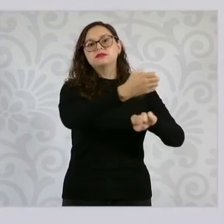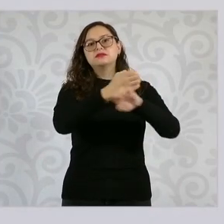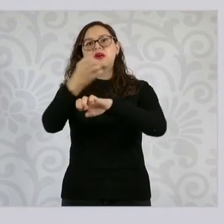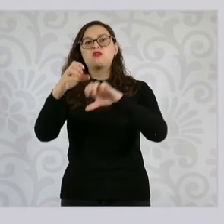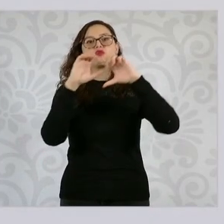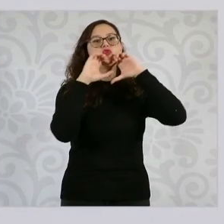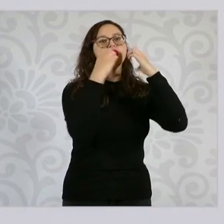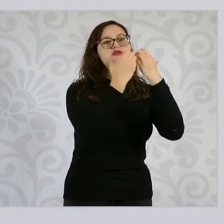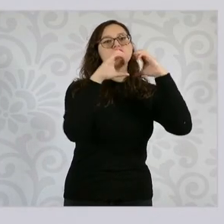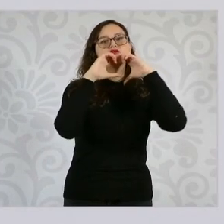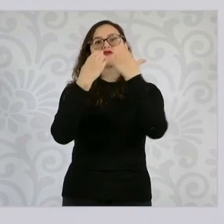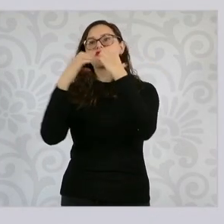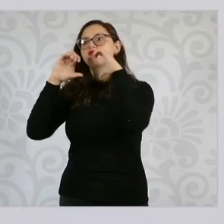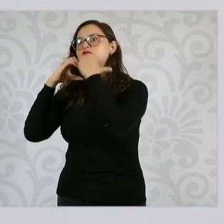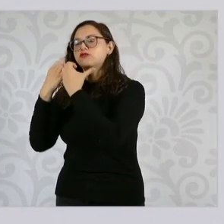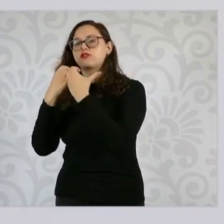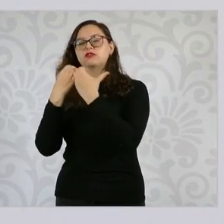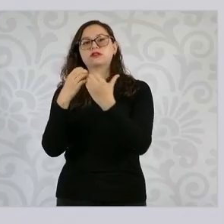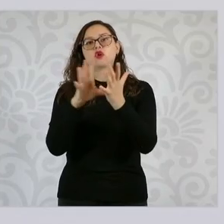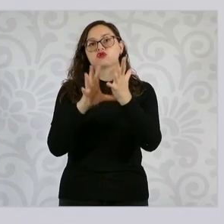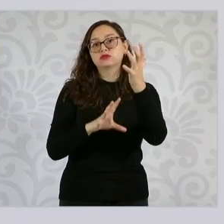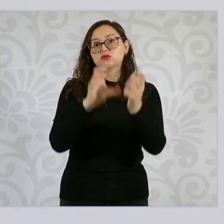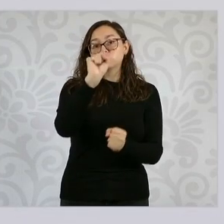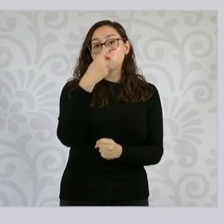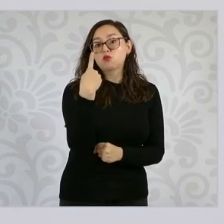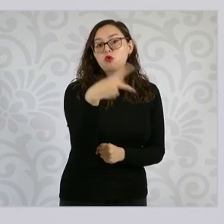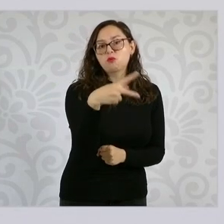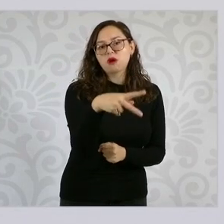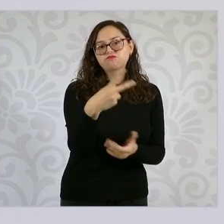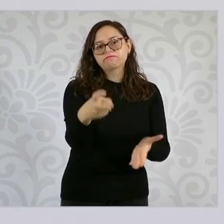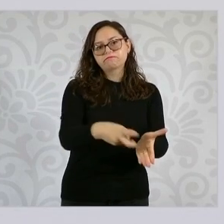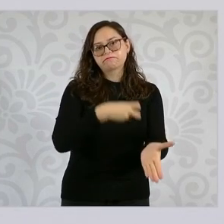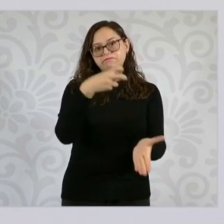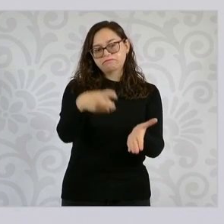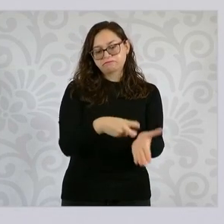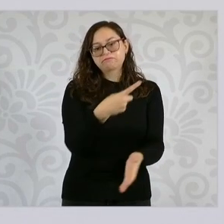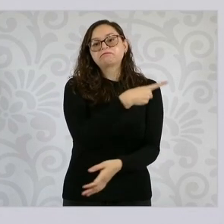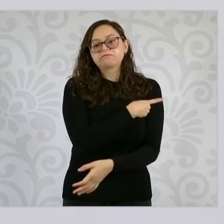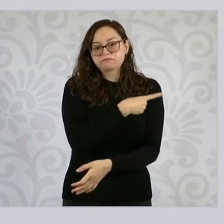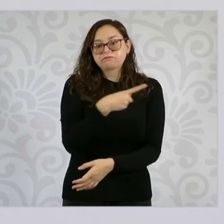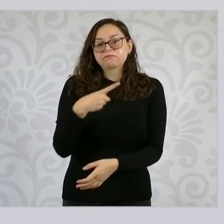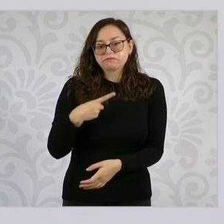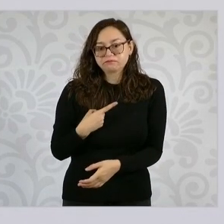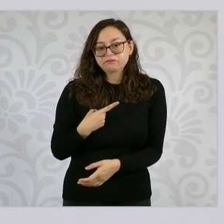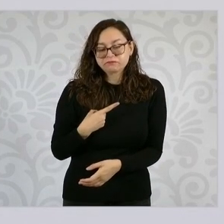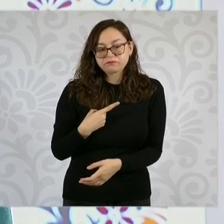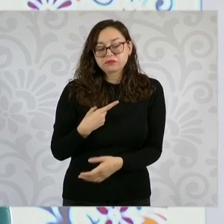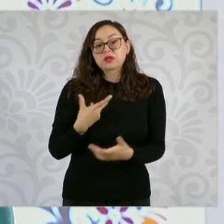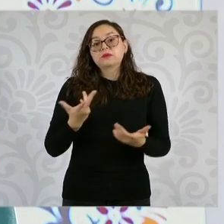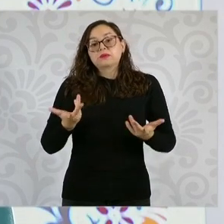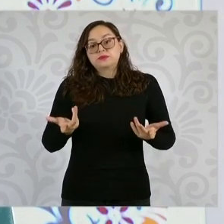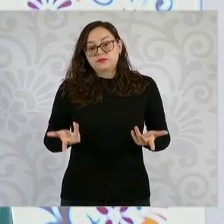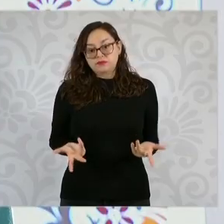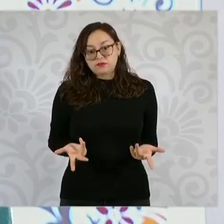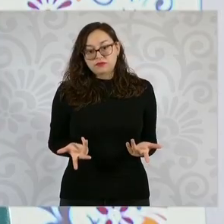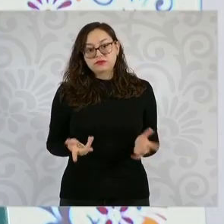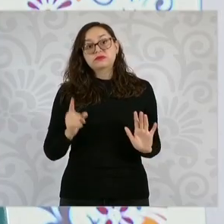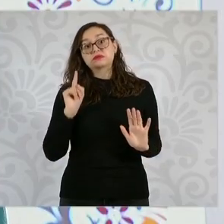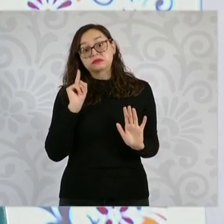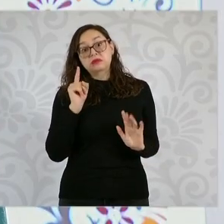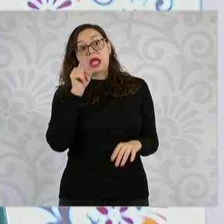la Ciudad de México, para poder hacer su elección. En esas constituciones estatales pueden tomar